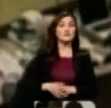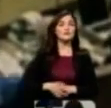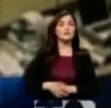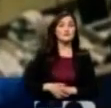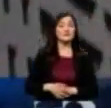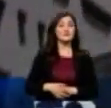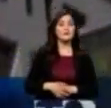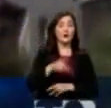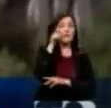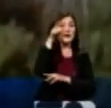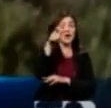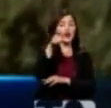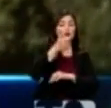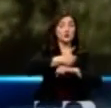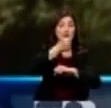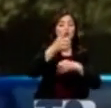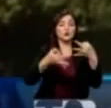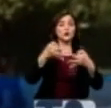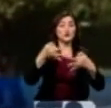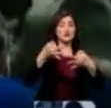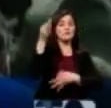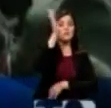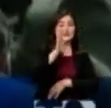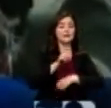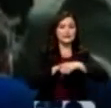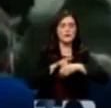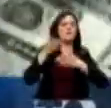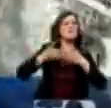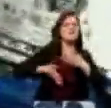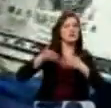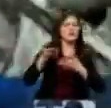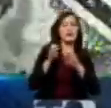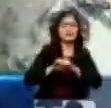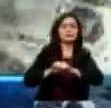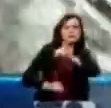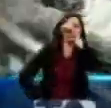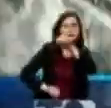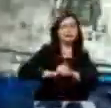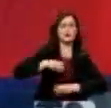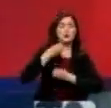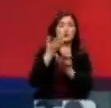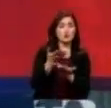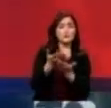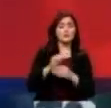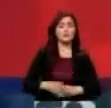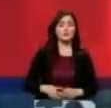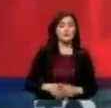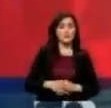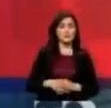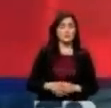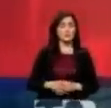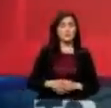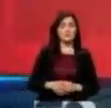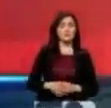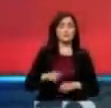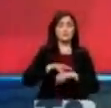el plazo que puso la fiscalía brasileña para liberar información clasificada sobre la red de sobornos tejida por la transnacional brasileña ode brech está a